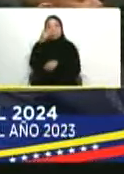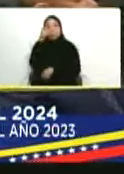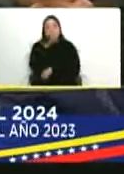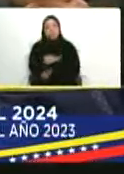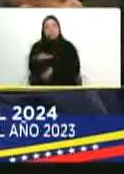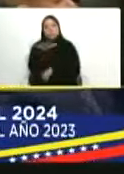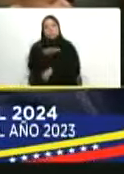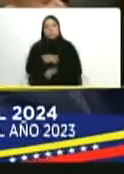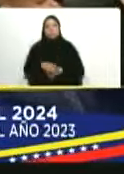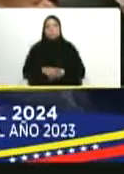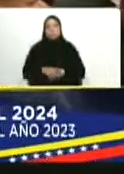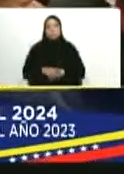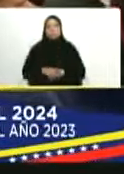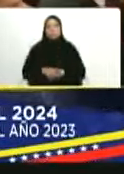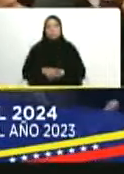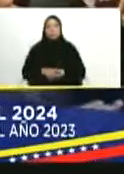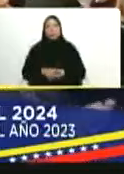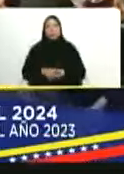General.